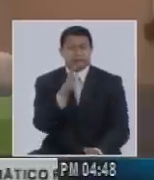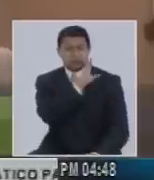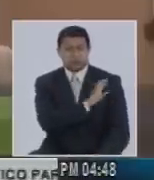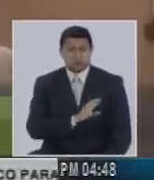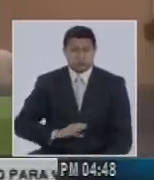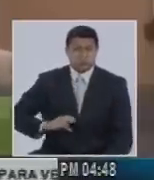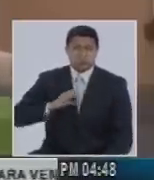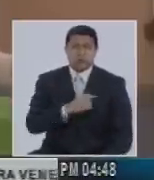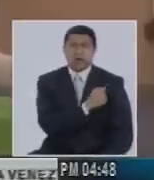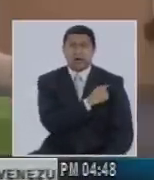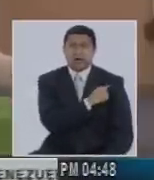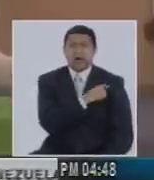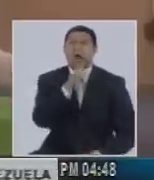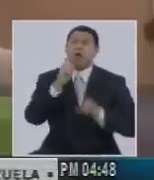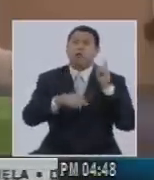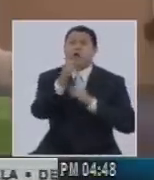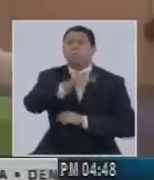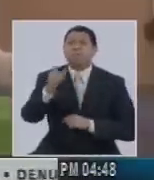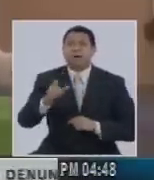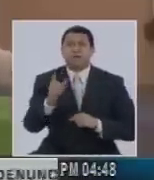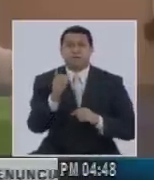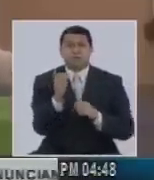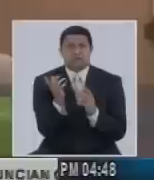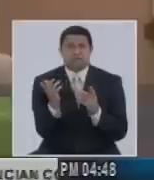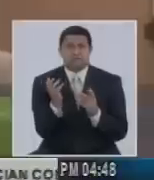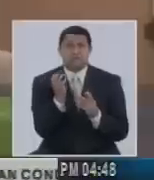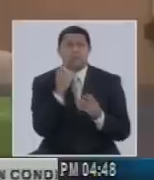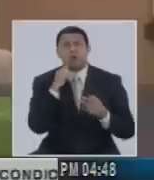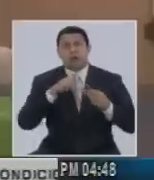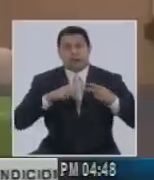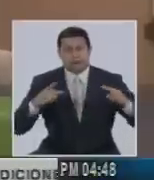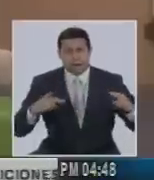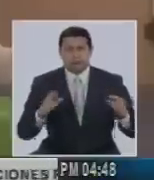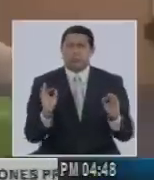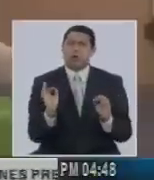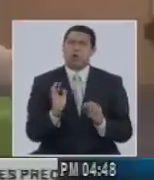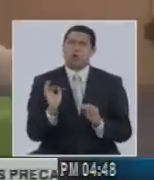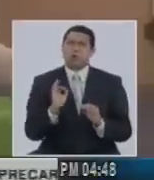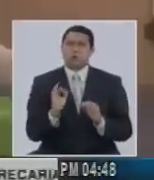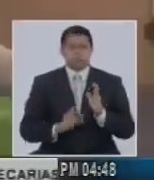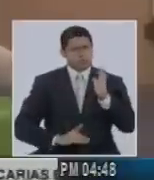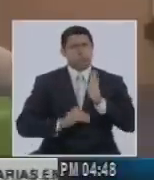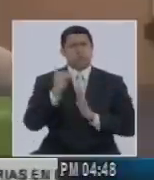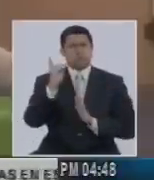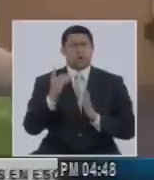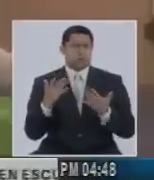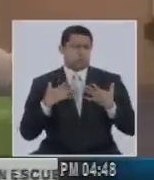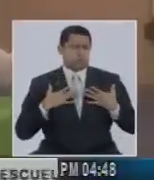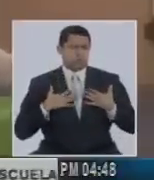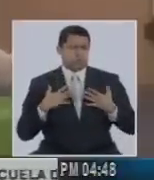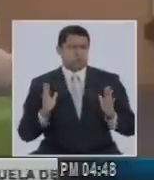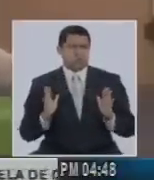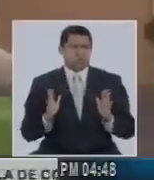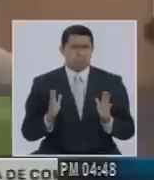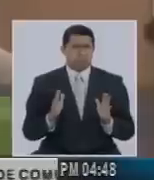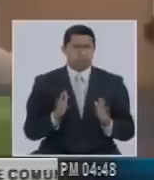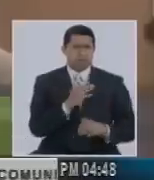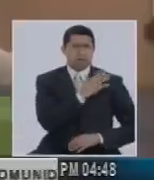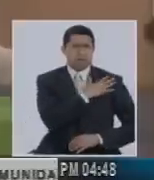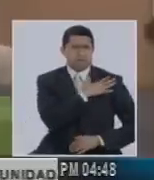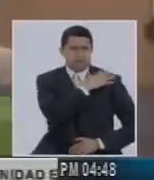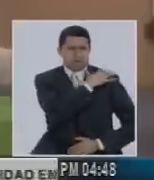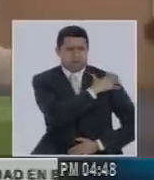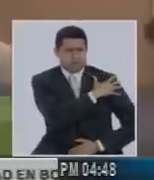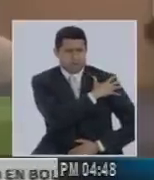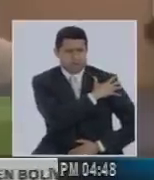esa zona, en ciertas personas, probablemente por genética, por el desarrollo de ese hombro, en esa